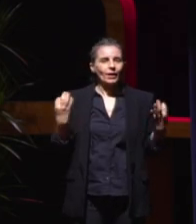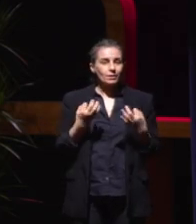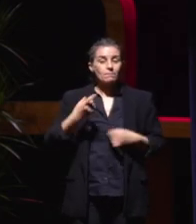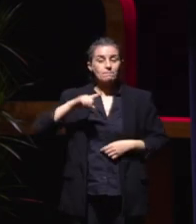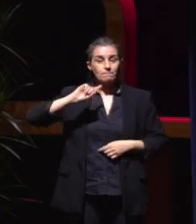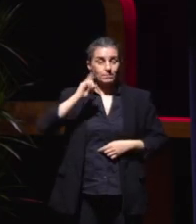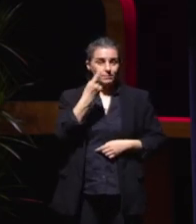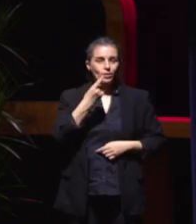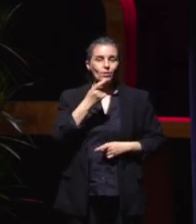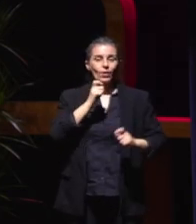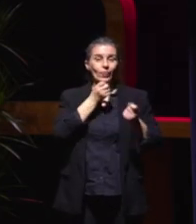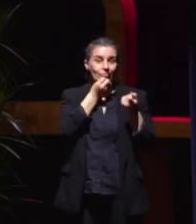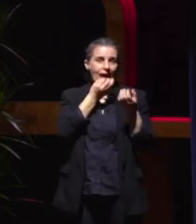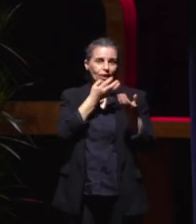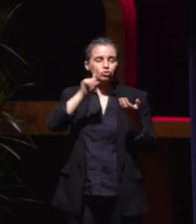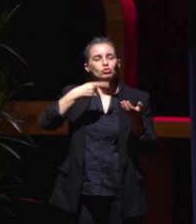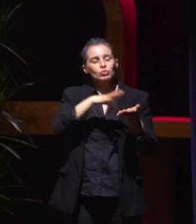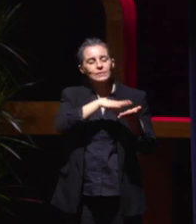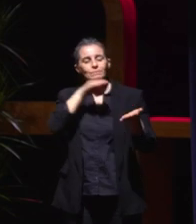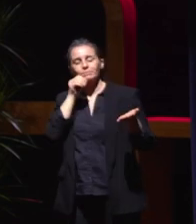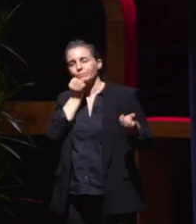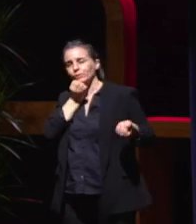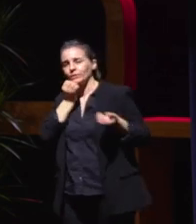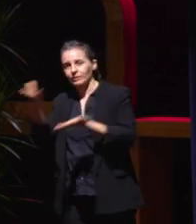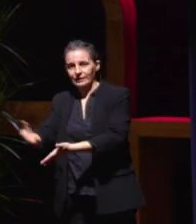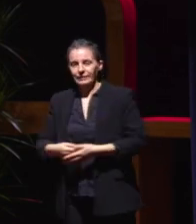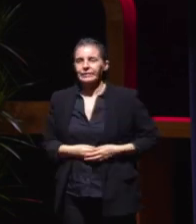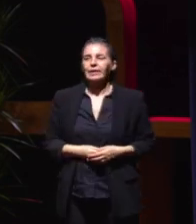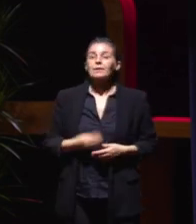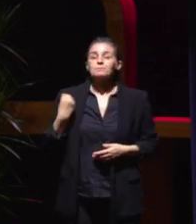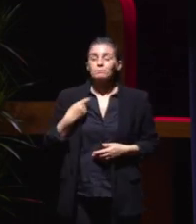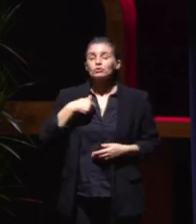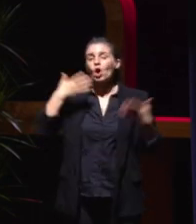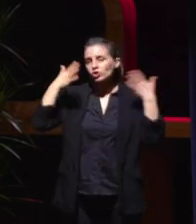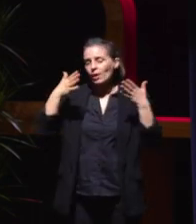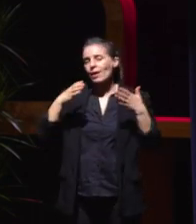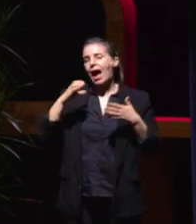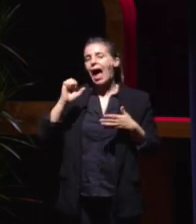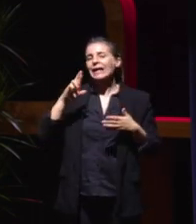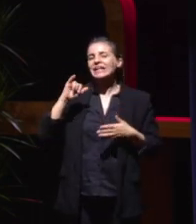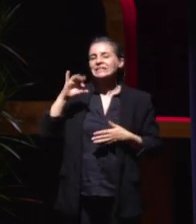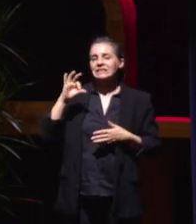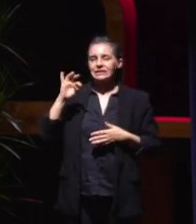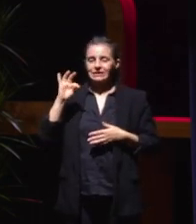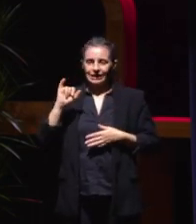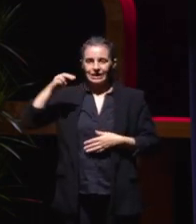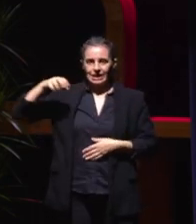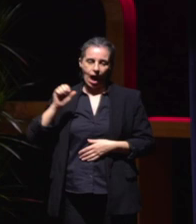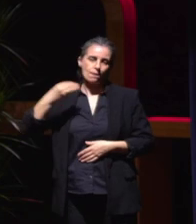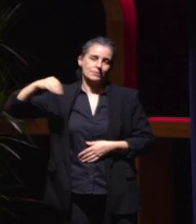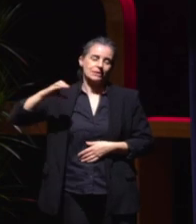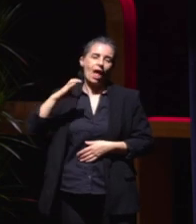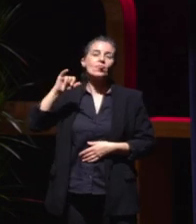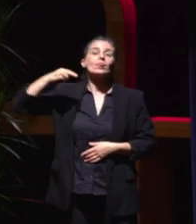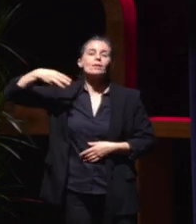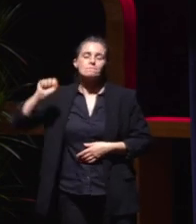primero los datos Y luego lo interpretamos aquí os recomendaba lo que escribe Cristina Andreu que es la presidenta de cima que es